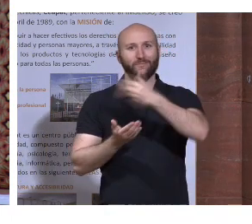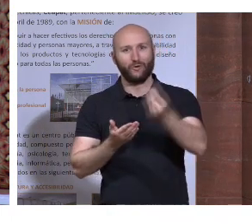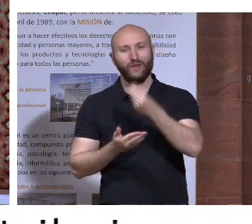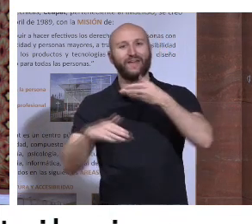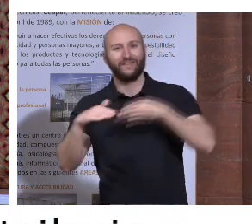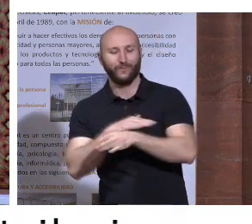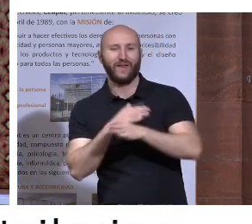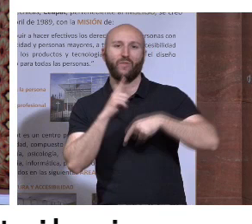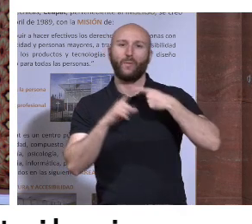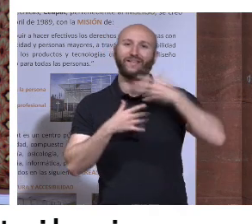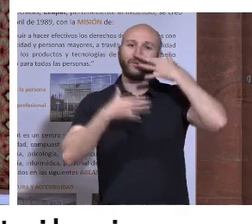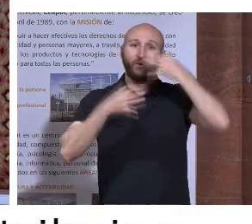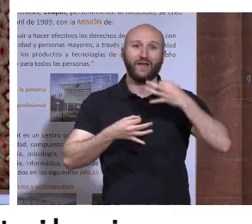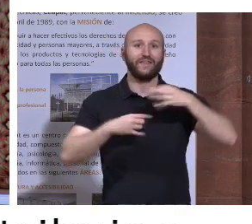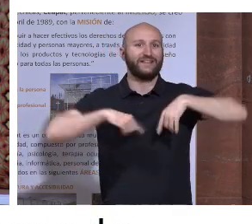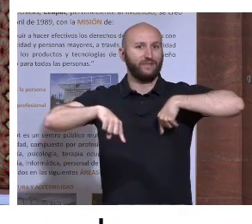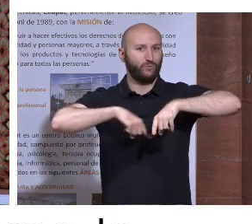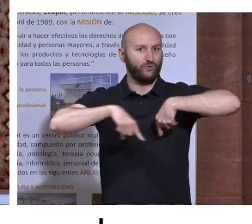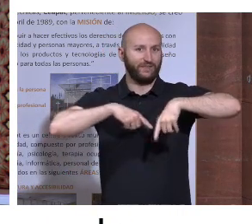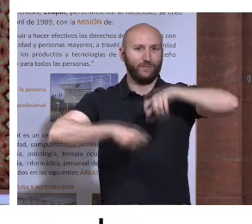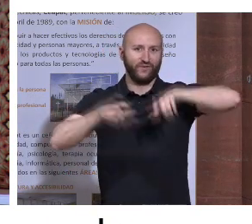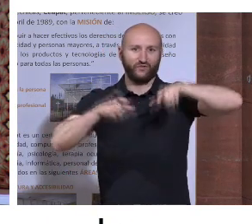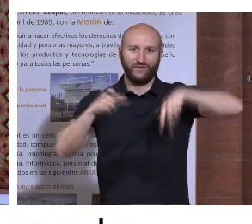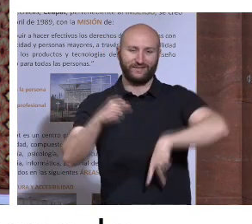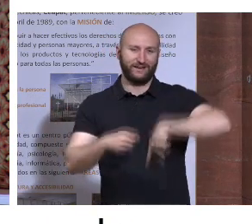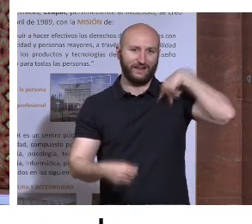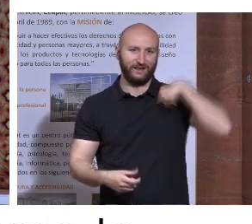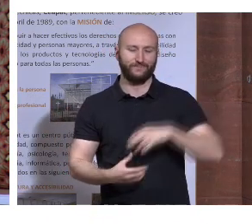seguridad en el transporte de las personas en general,